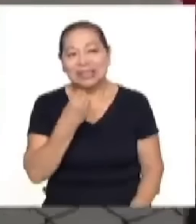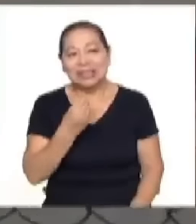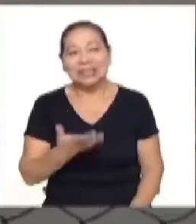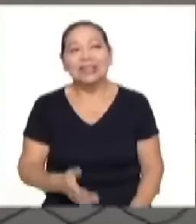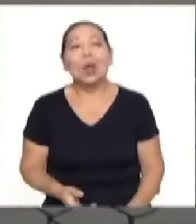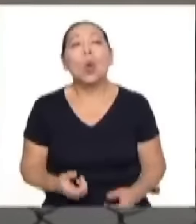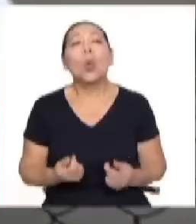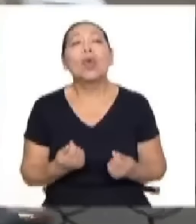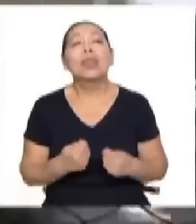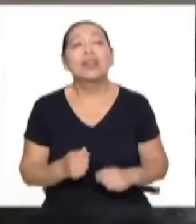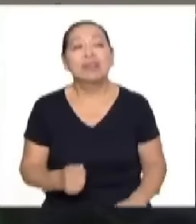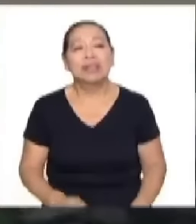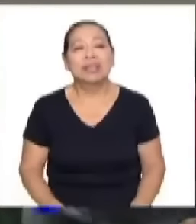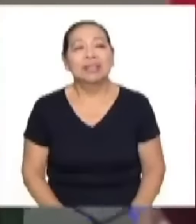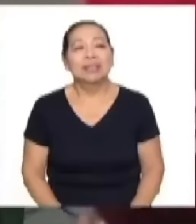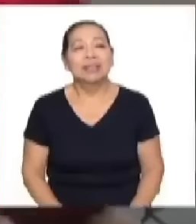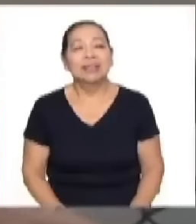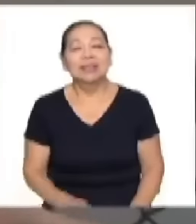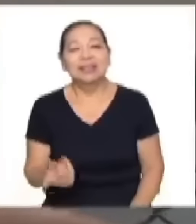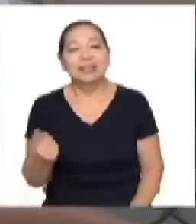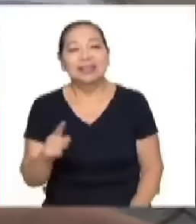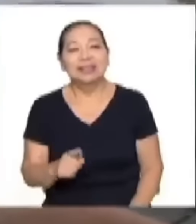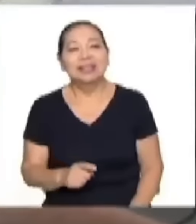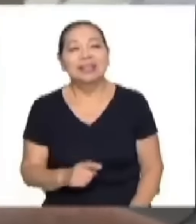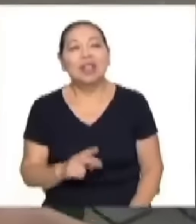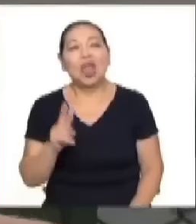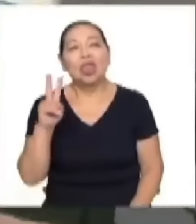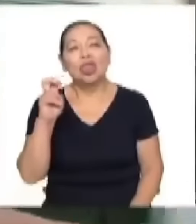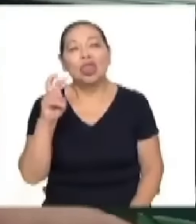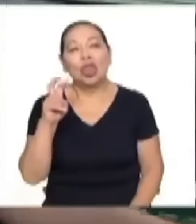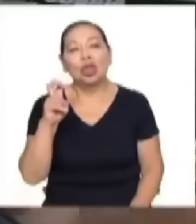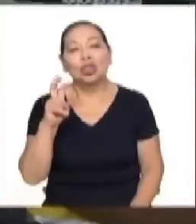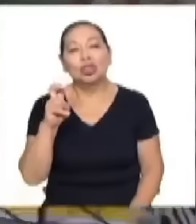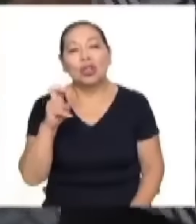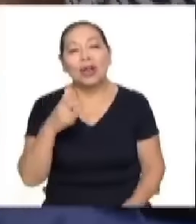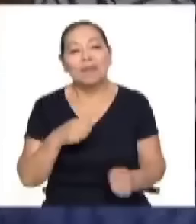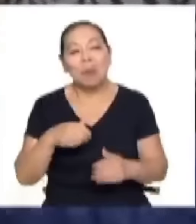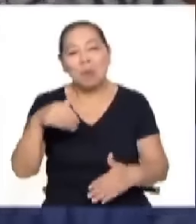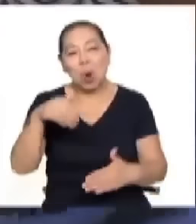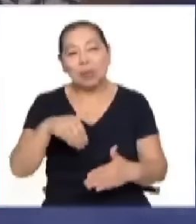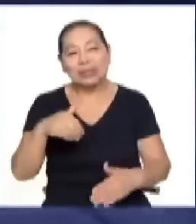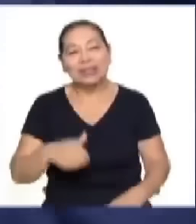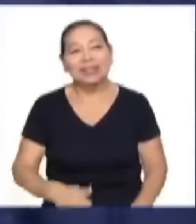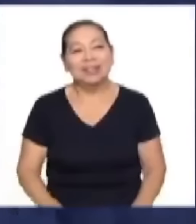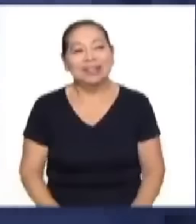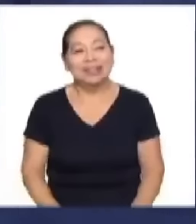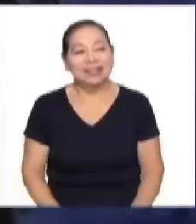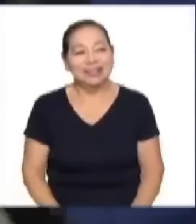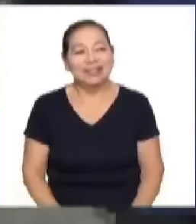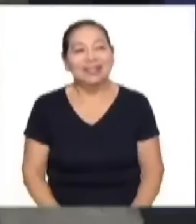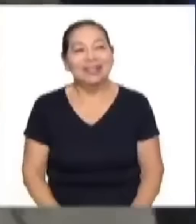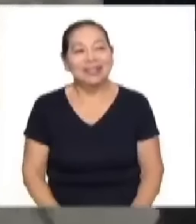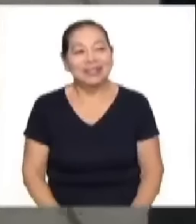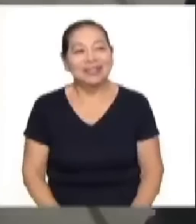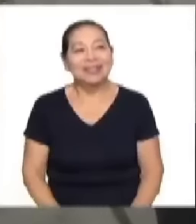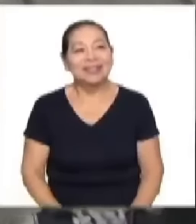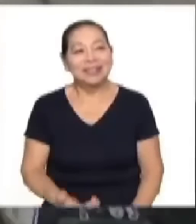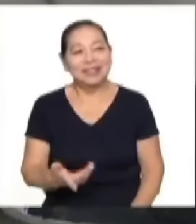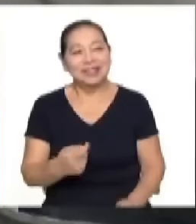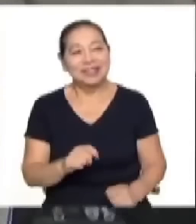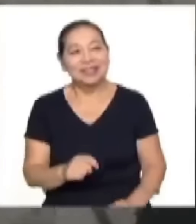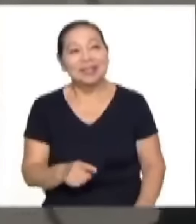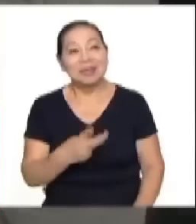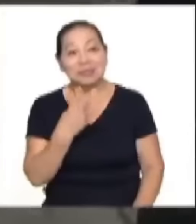A ver, ¿a cuánto está? Para los que nos están viendo y todavía no han venido a comprar. Dos soles, mami. ¿Dos soles la bolsa? Sí, sí, mami. Gracias. Miren, esta es la